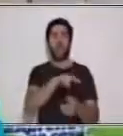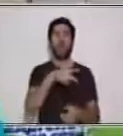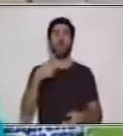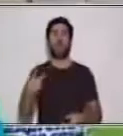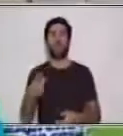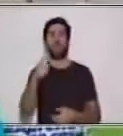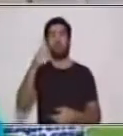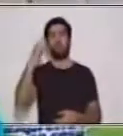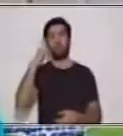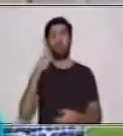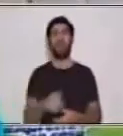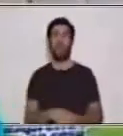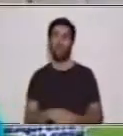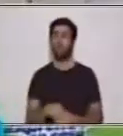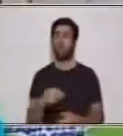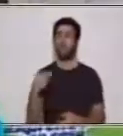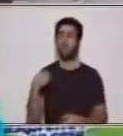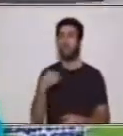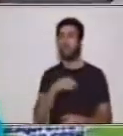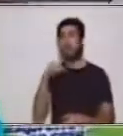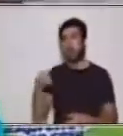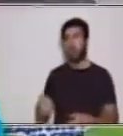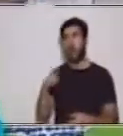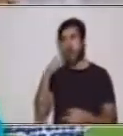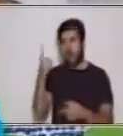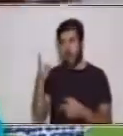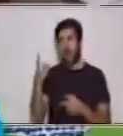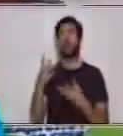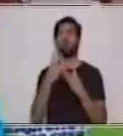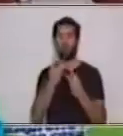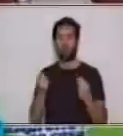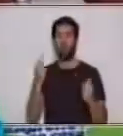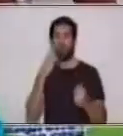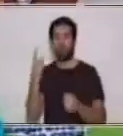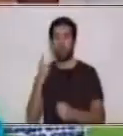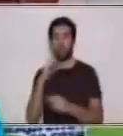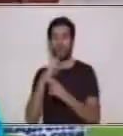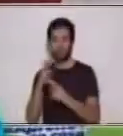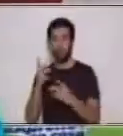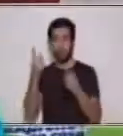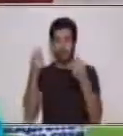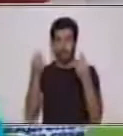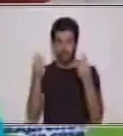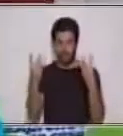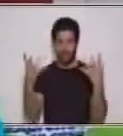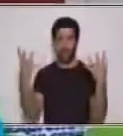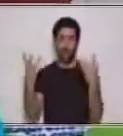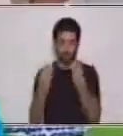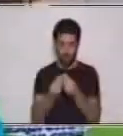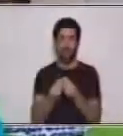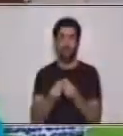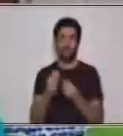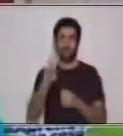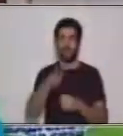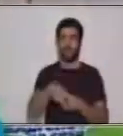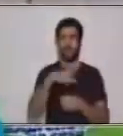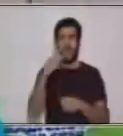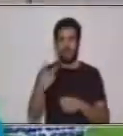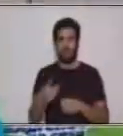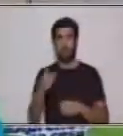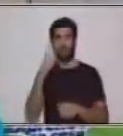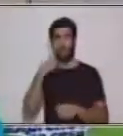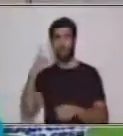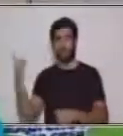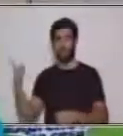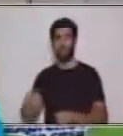Bueno, vamos entonces a tratar de resolver esa siguiente pregunta.